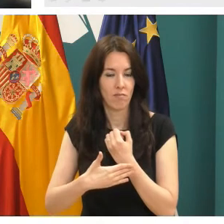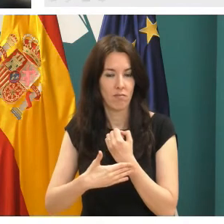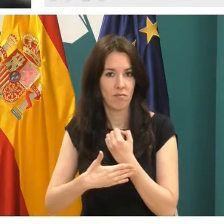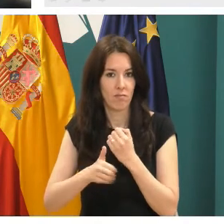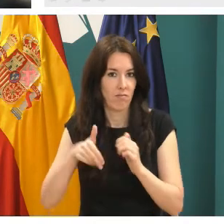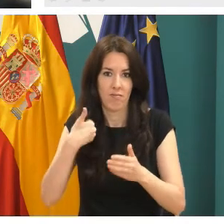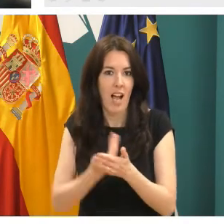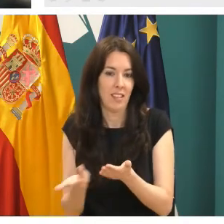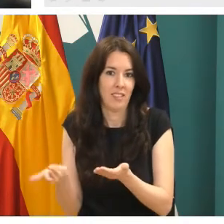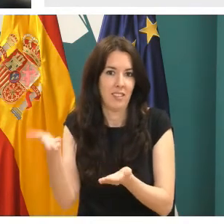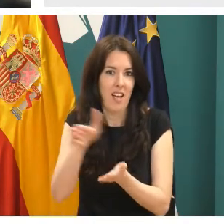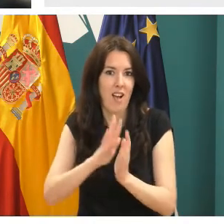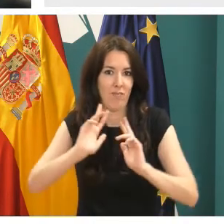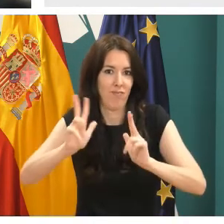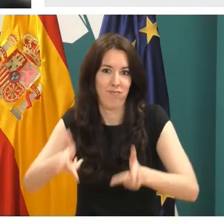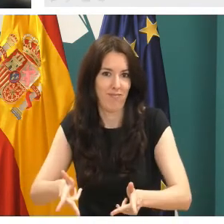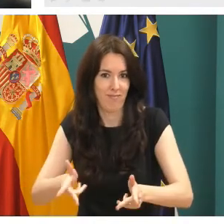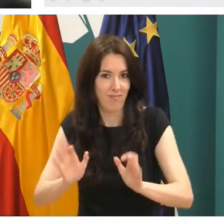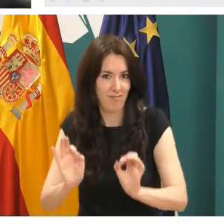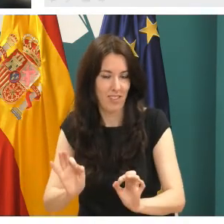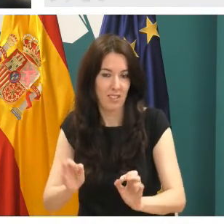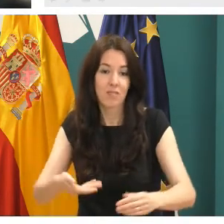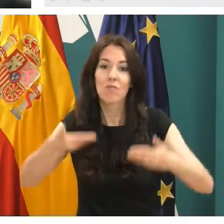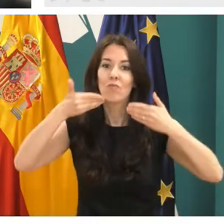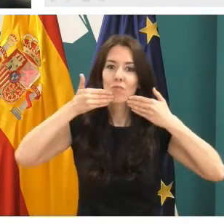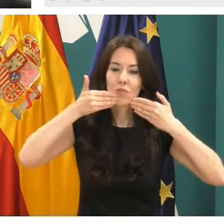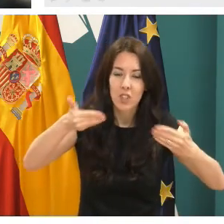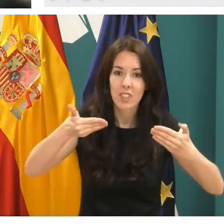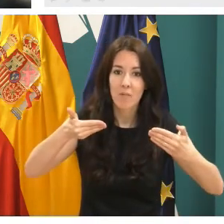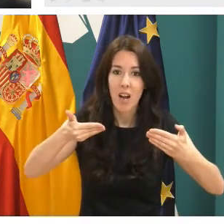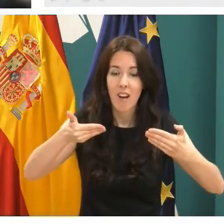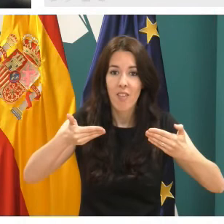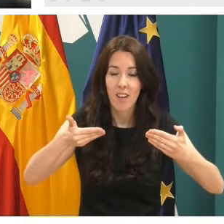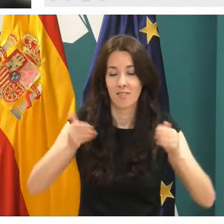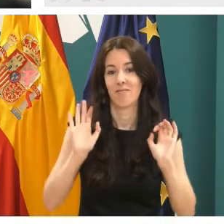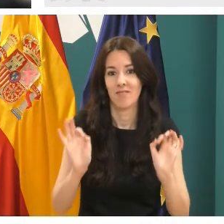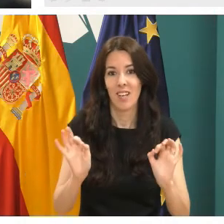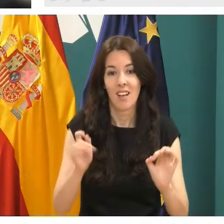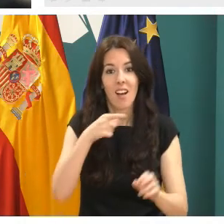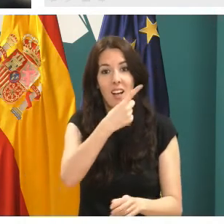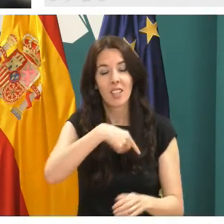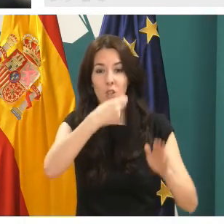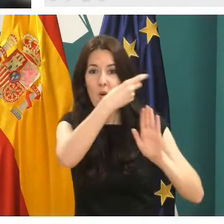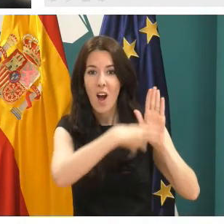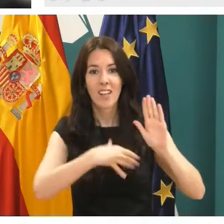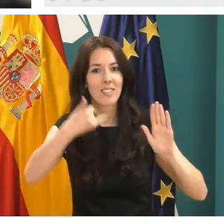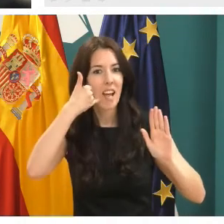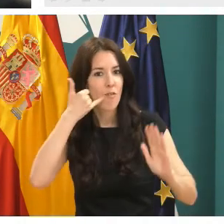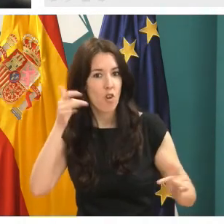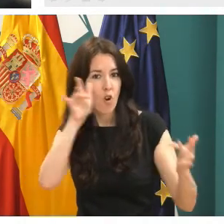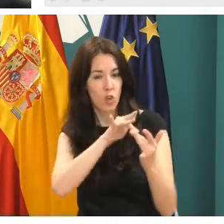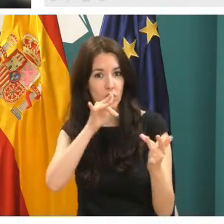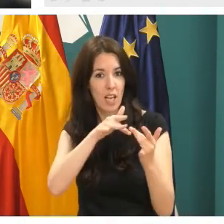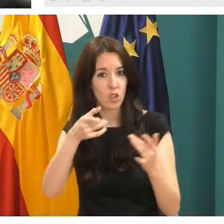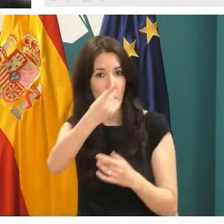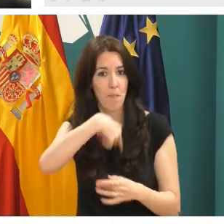hasta el final, hasta un dignísimo final. Muchísimas gracias, y estos son los teléfonos o los contactos para